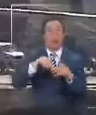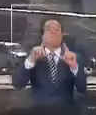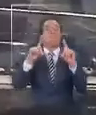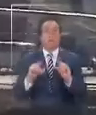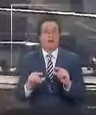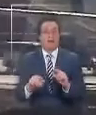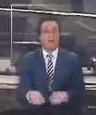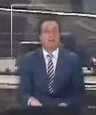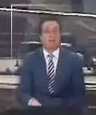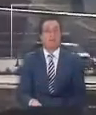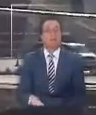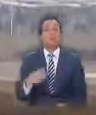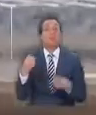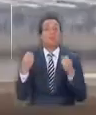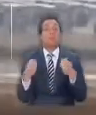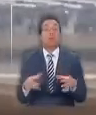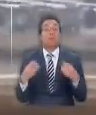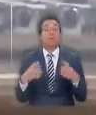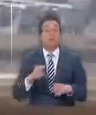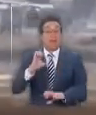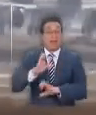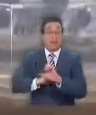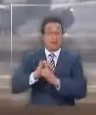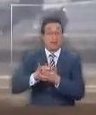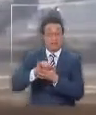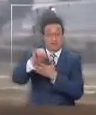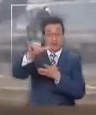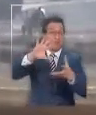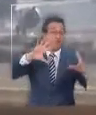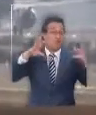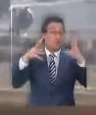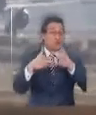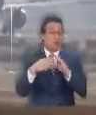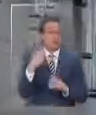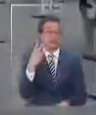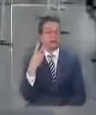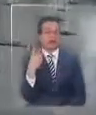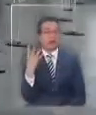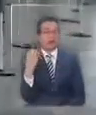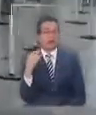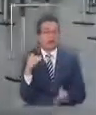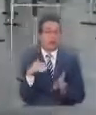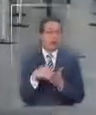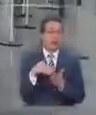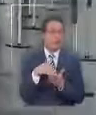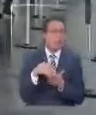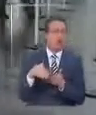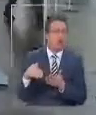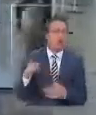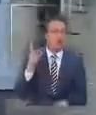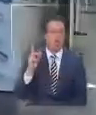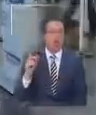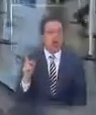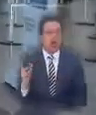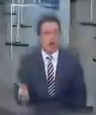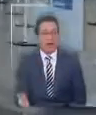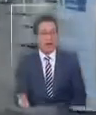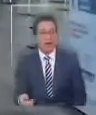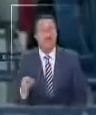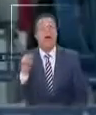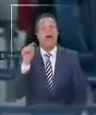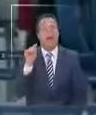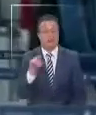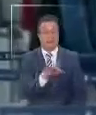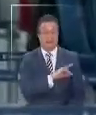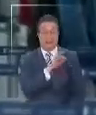bajas. Se estima que las pérdidas en la industria aérea mundial ya ascienden a 314 mil millones de dólares, un impacto que en